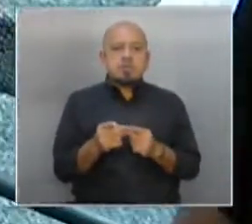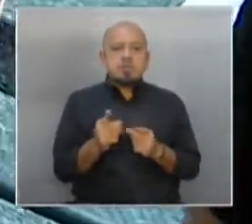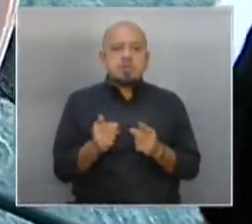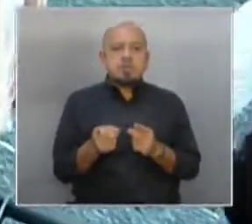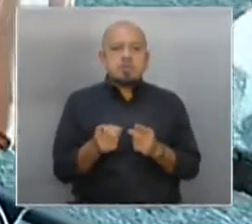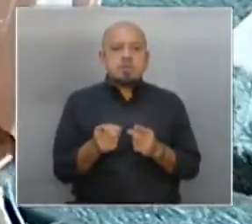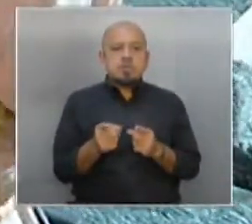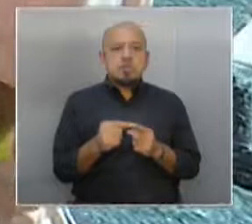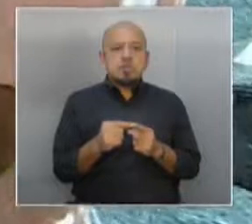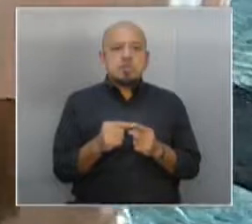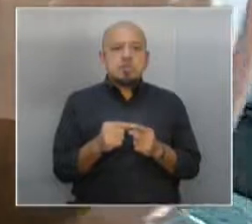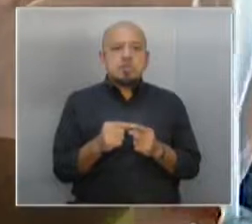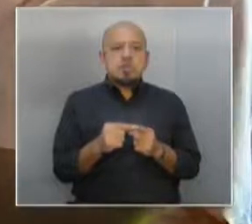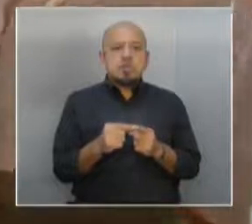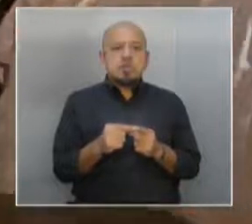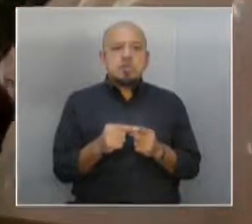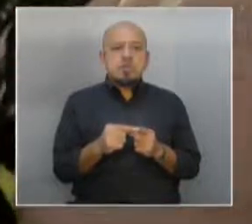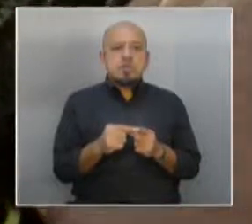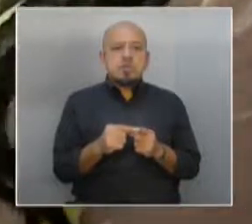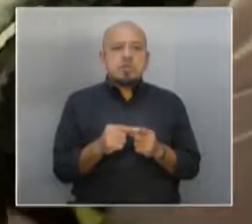esa misma intención. Bueno,